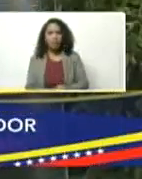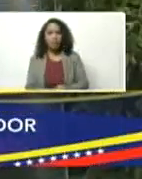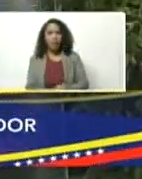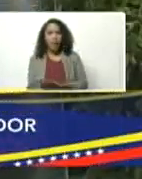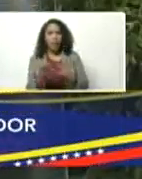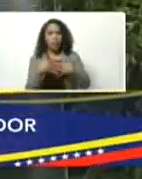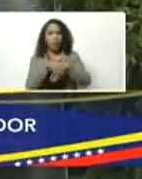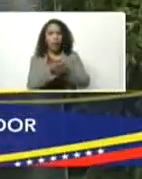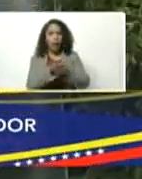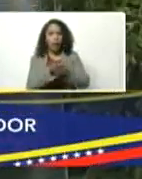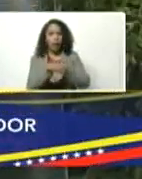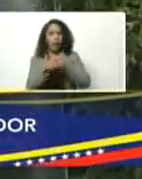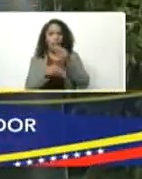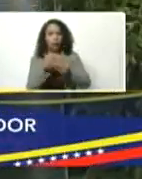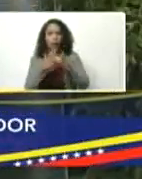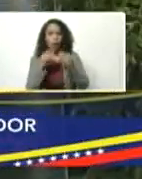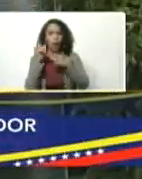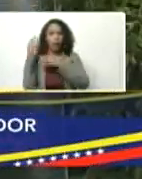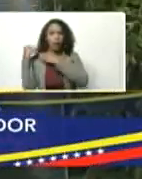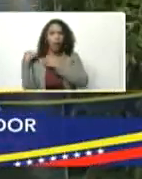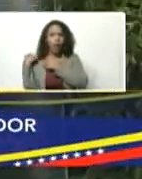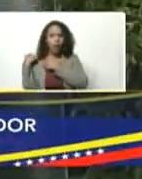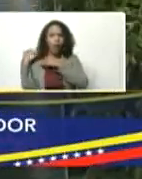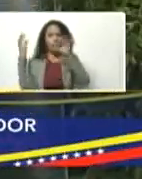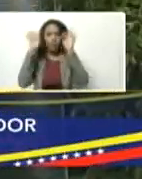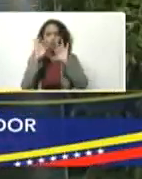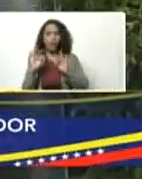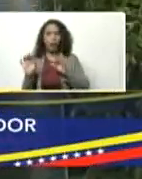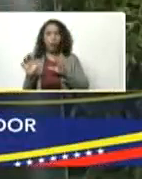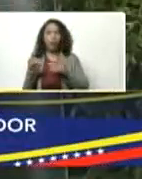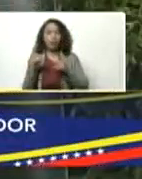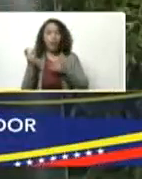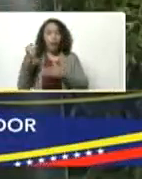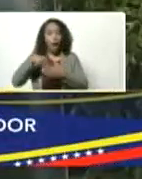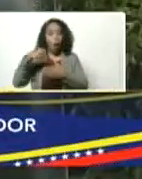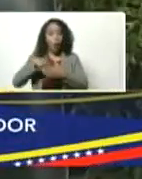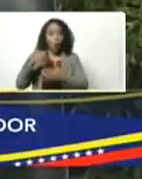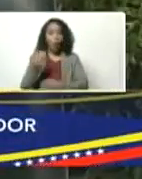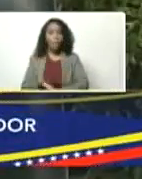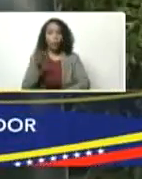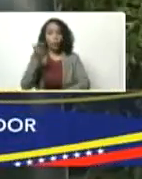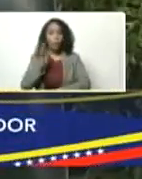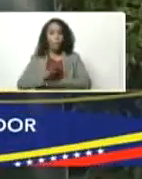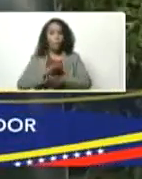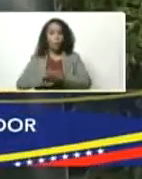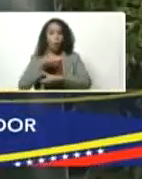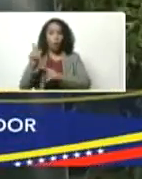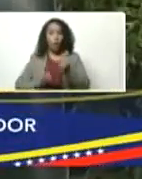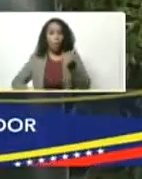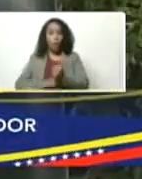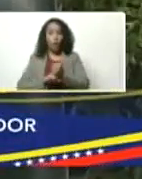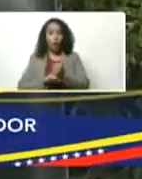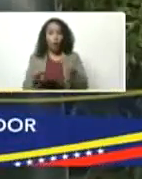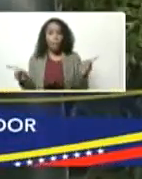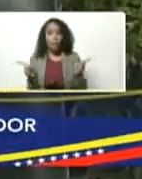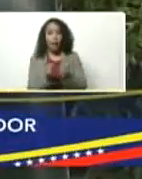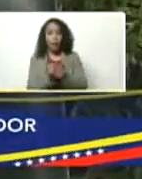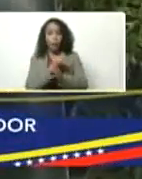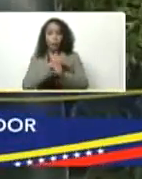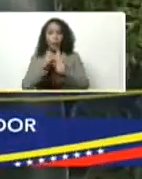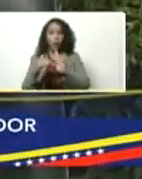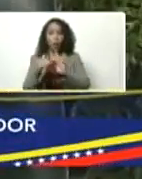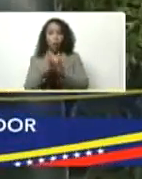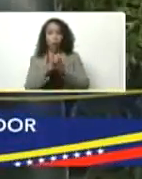agregar y congregar toda esa carga de forma colectiva y el ahorro es importante. Por eso el impulso al pequeño, al mediano y